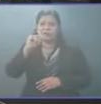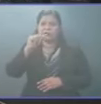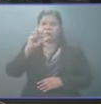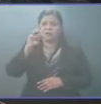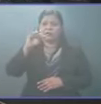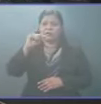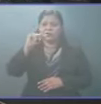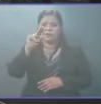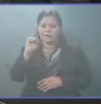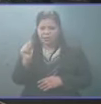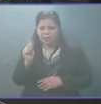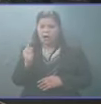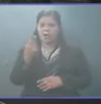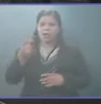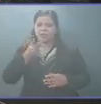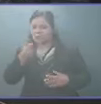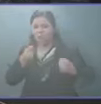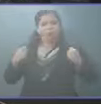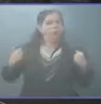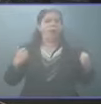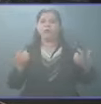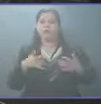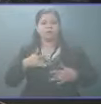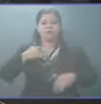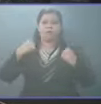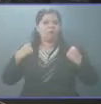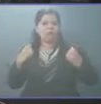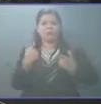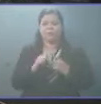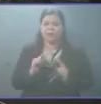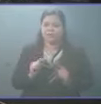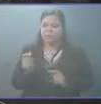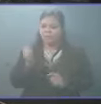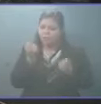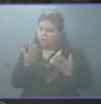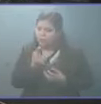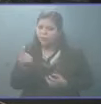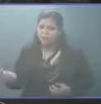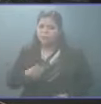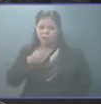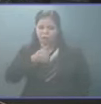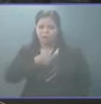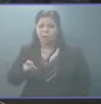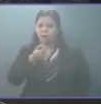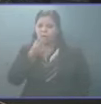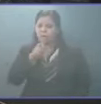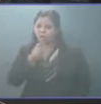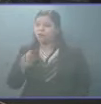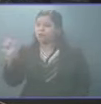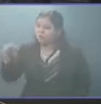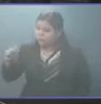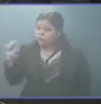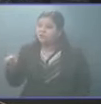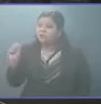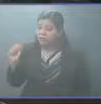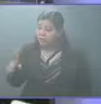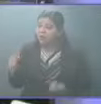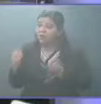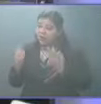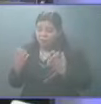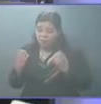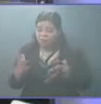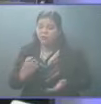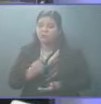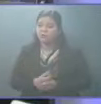que era, que lo reanimaba y mucha gente la consumía. Sí, no, en el mercado existen